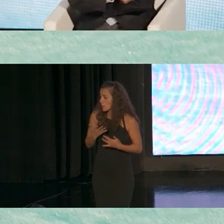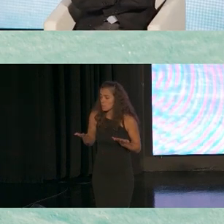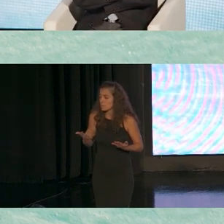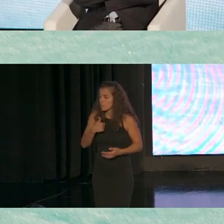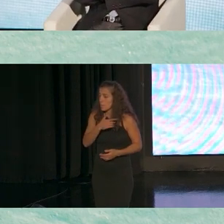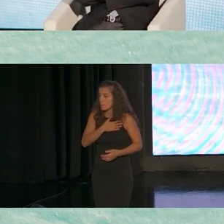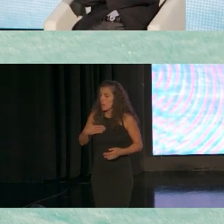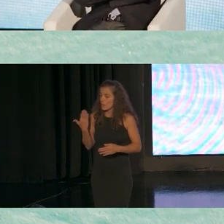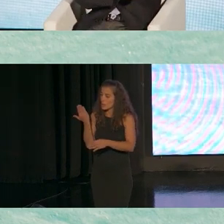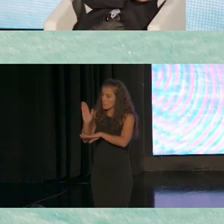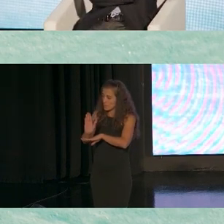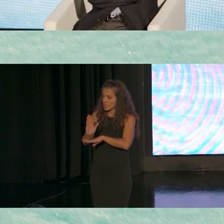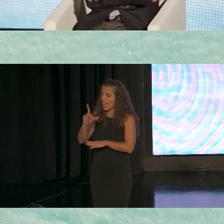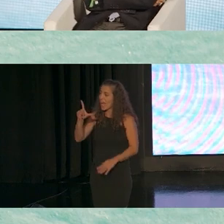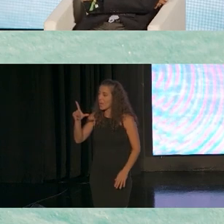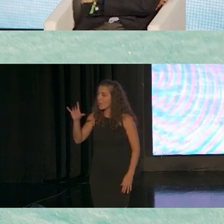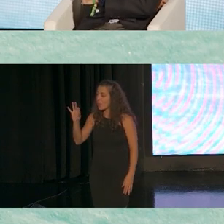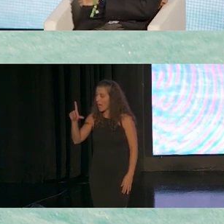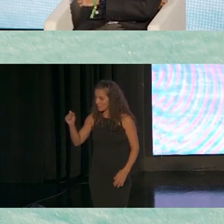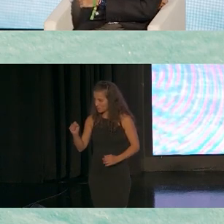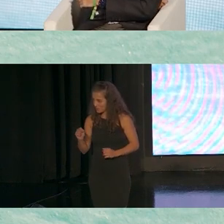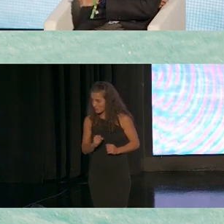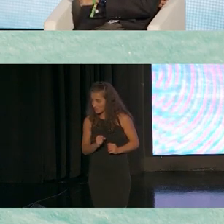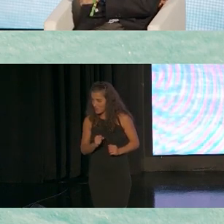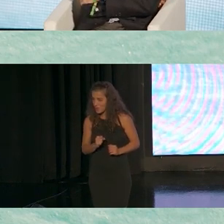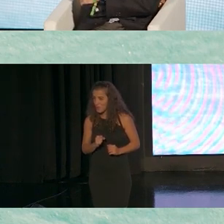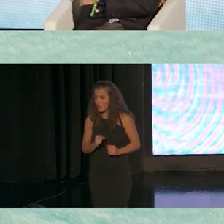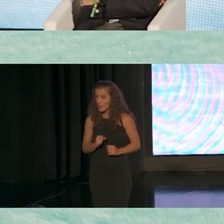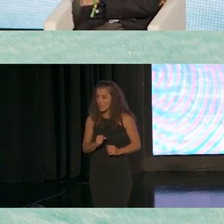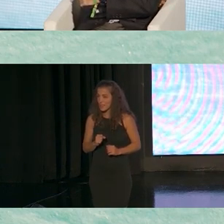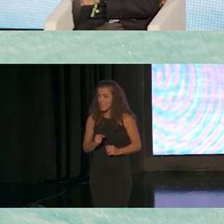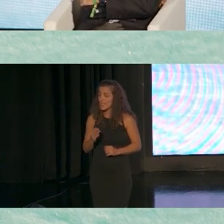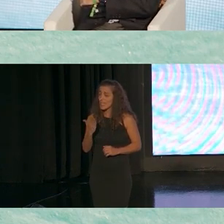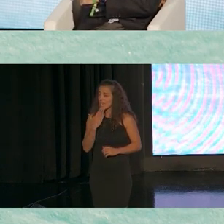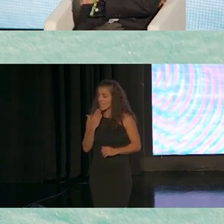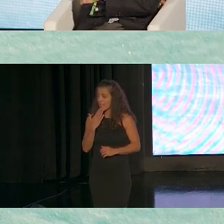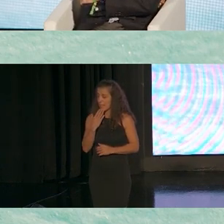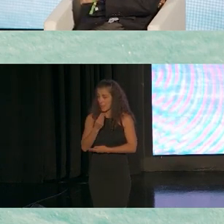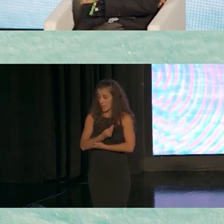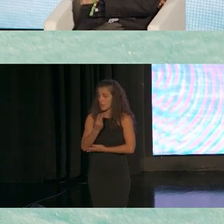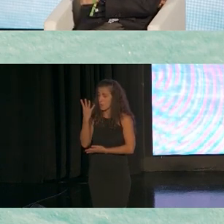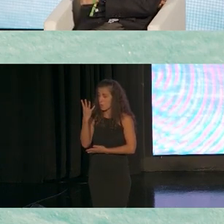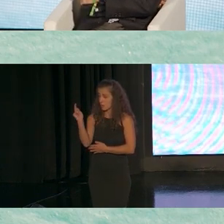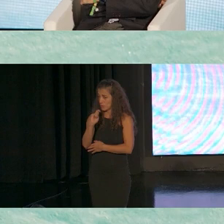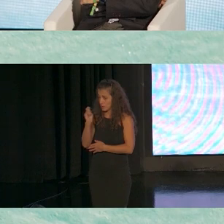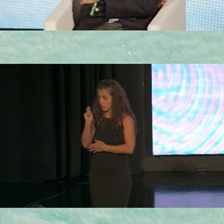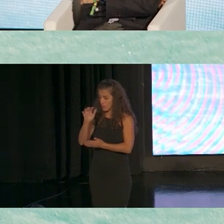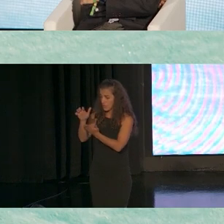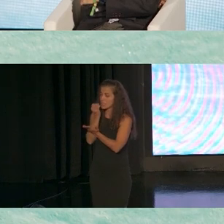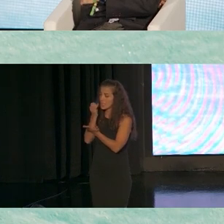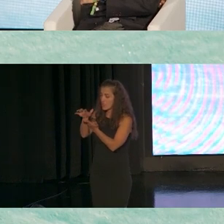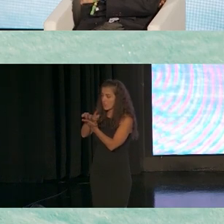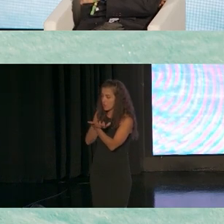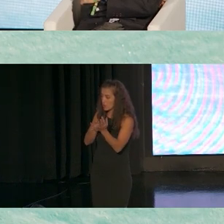quiero presentar también a a Lola a los cu meses nos dieron el informe de que tenía un